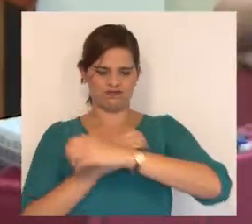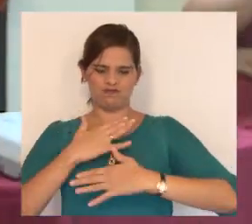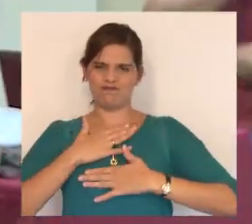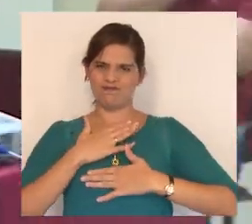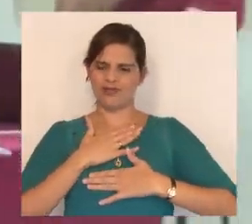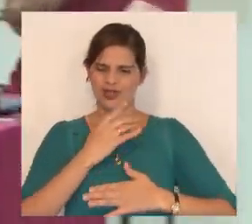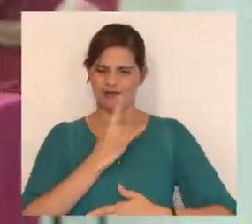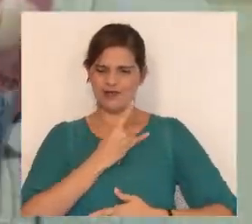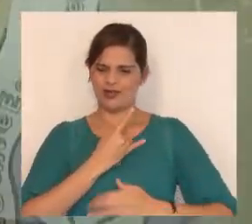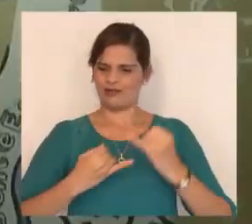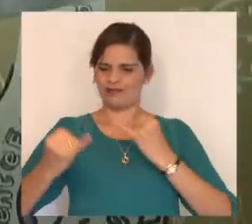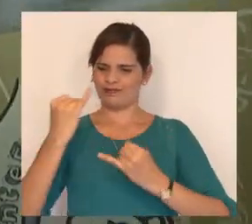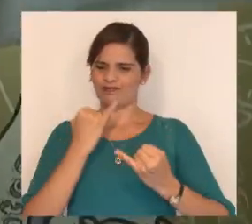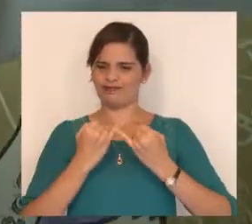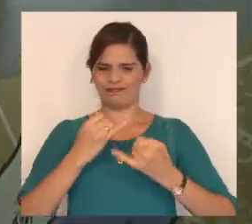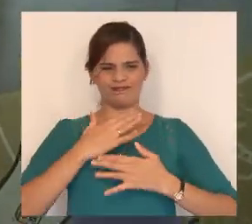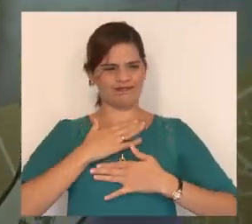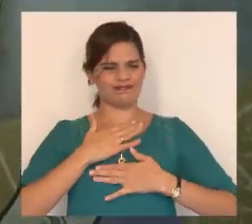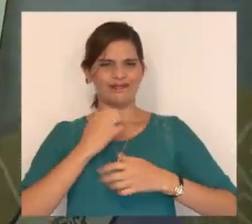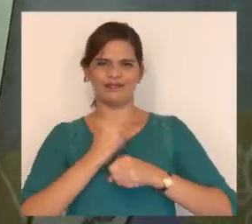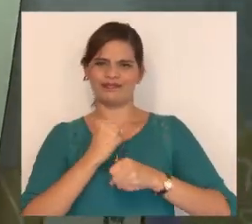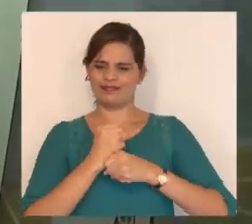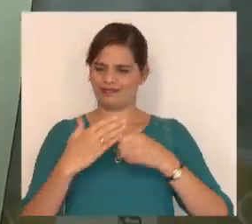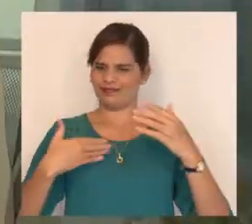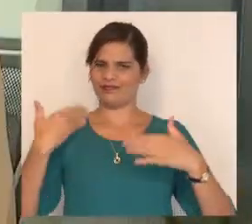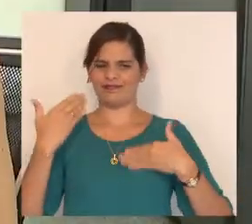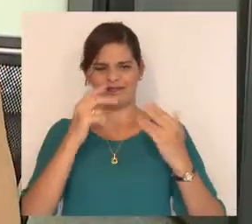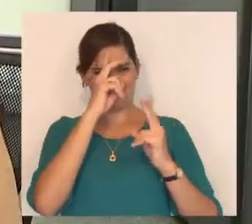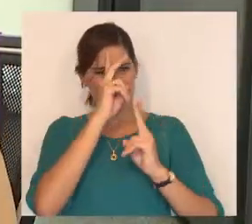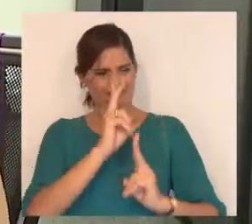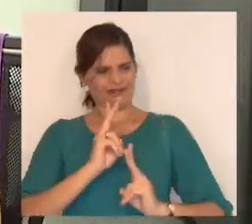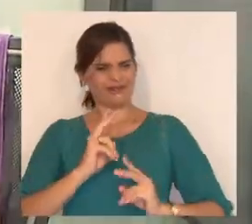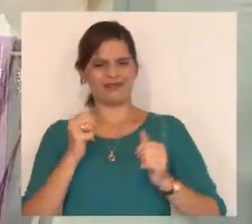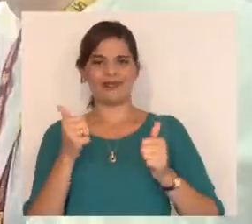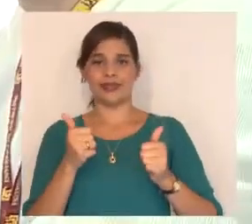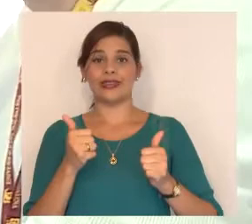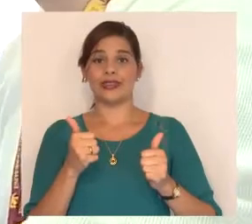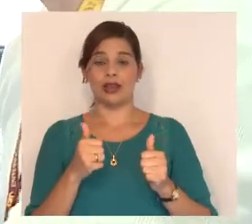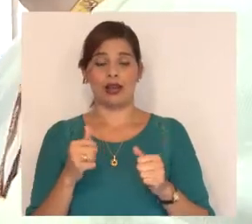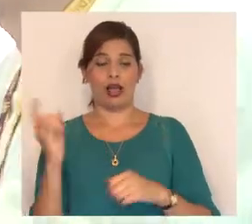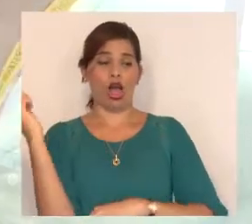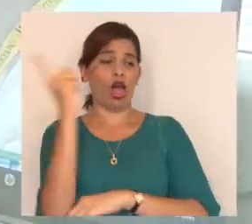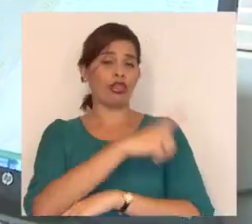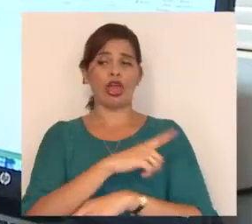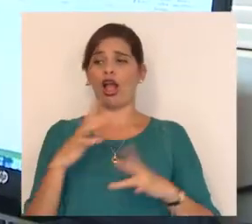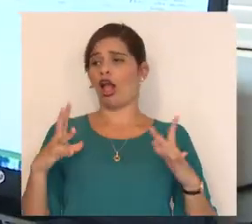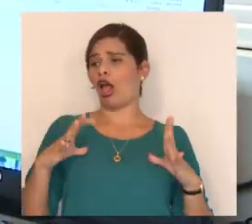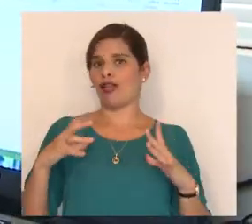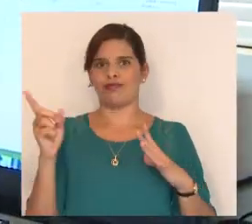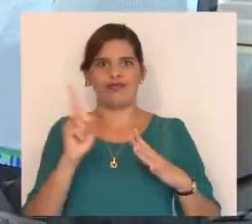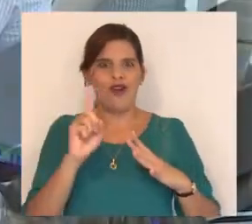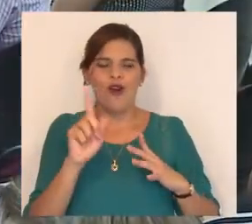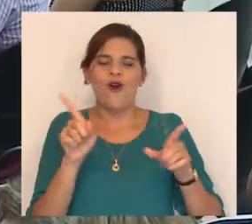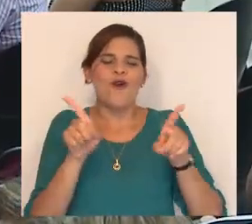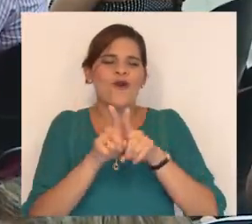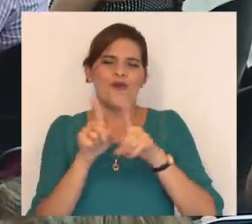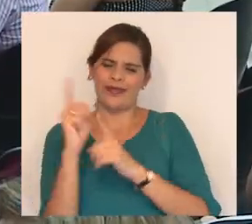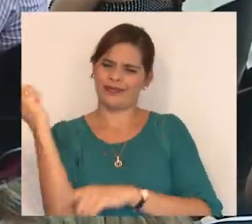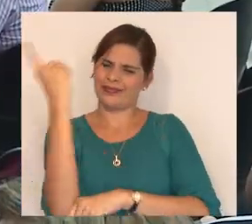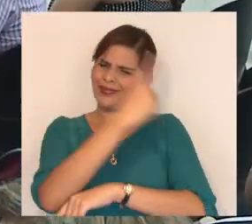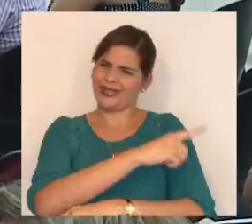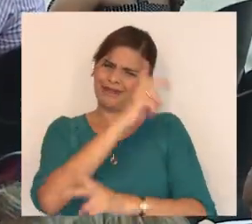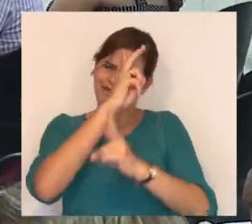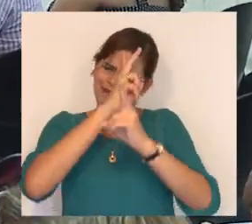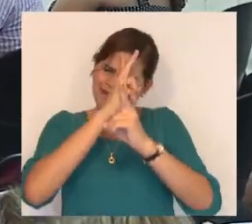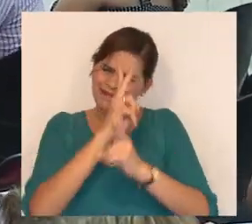pertenencia e identidad corporativa. Por ello, es que este no es un día de vacancia, sino la mejor oportunidad de exaltar